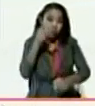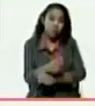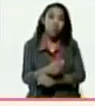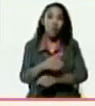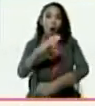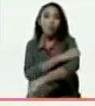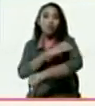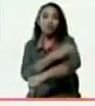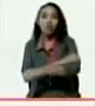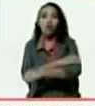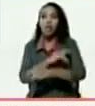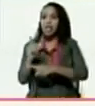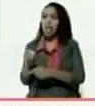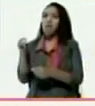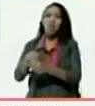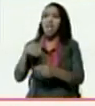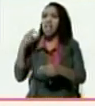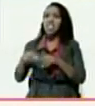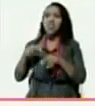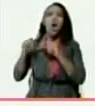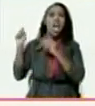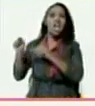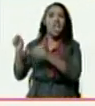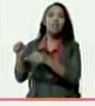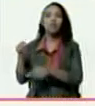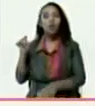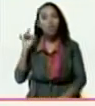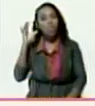ponen como que era que estaba ahí, el niño no estaba ahí en el sitio.